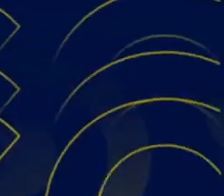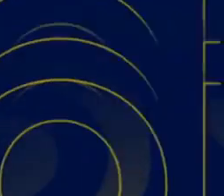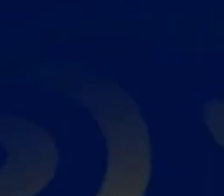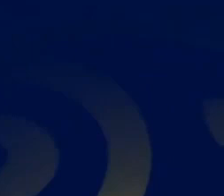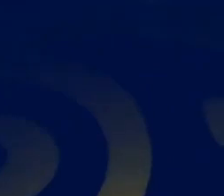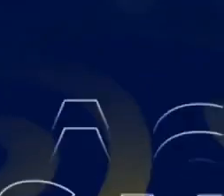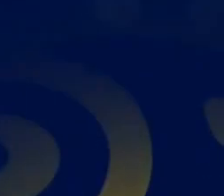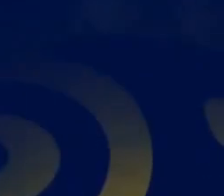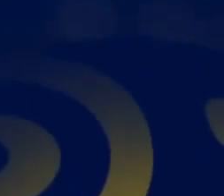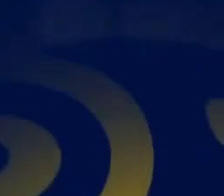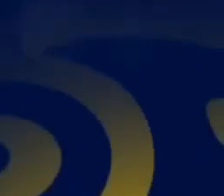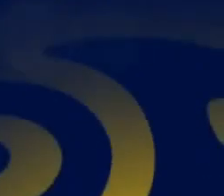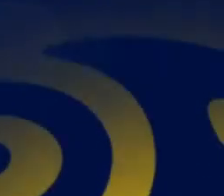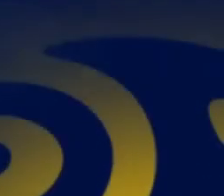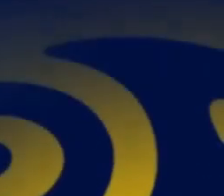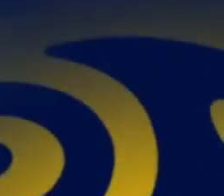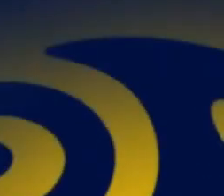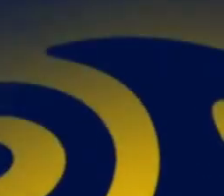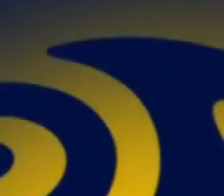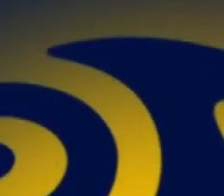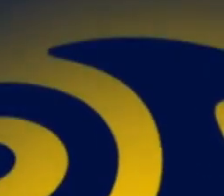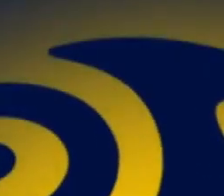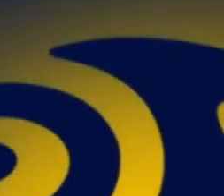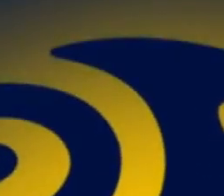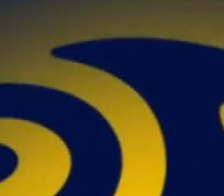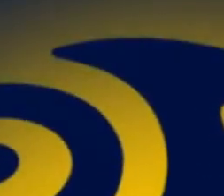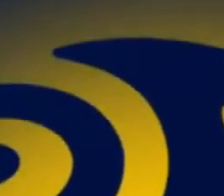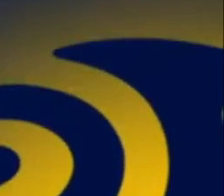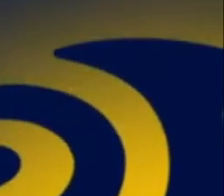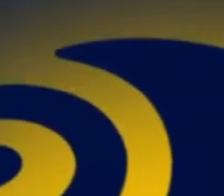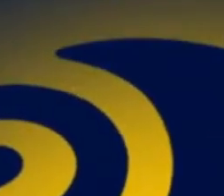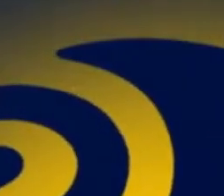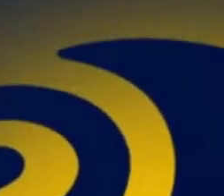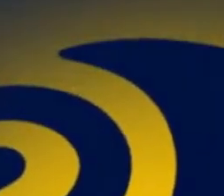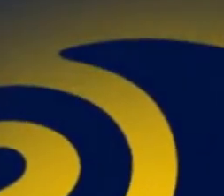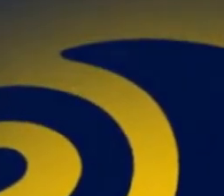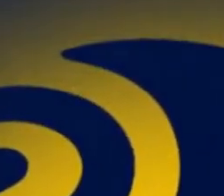A continuación, Cantinflas vive un día con el diablo.